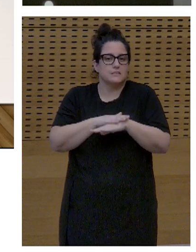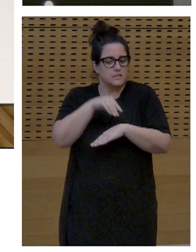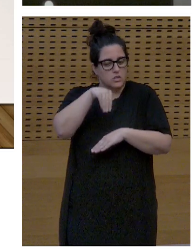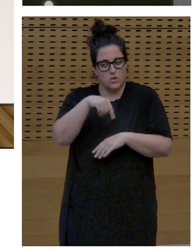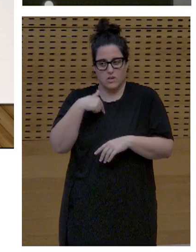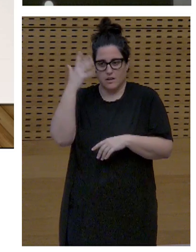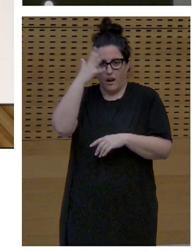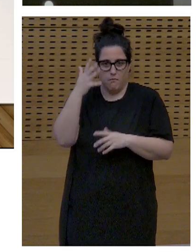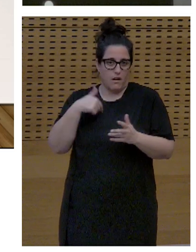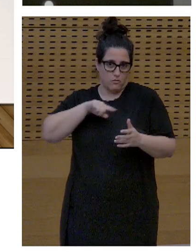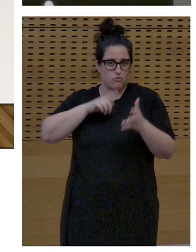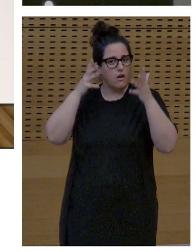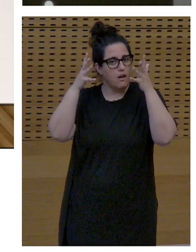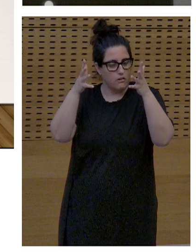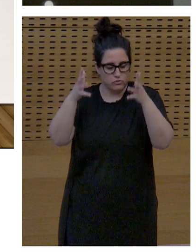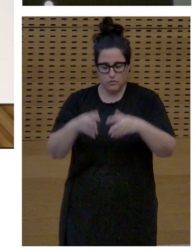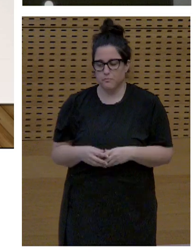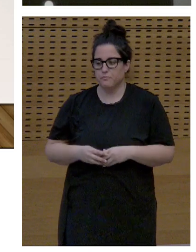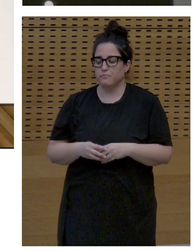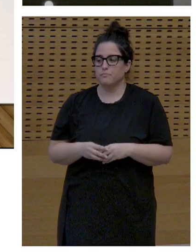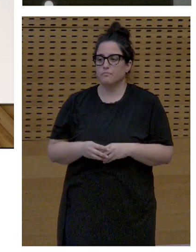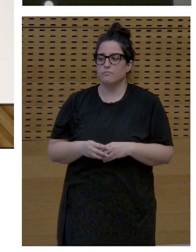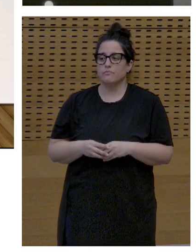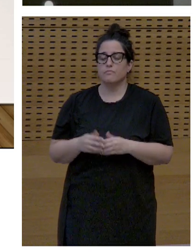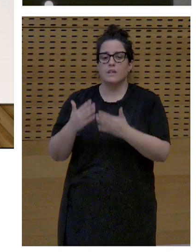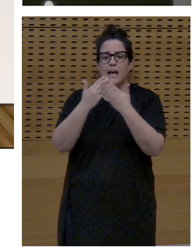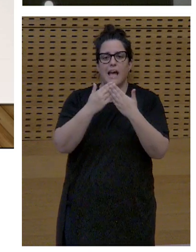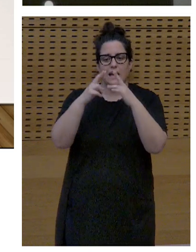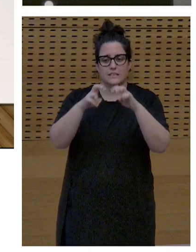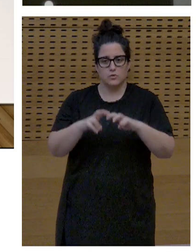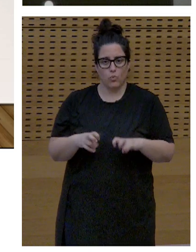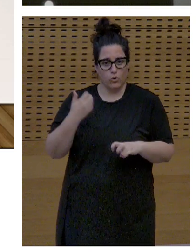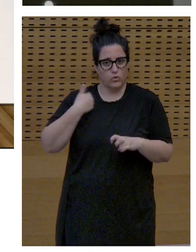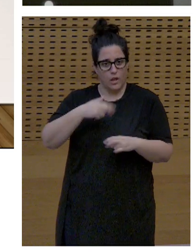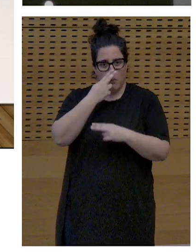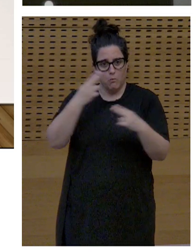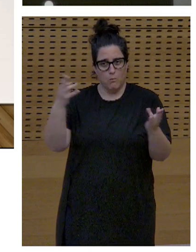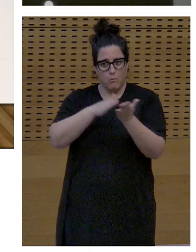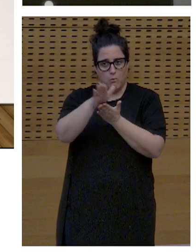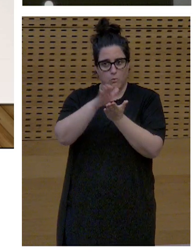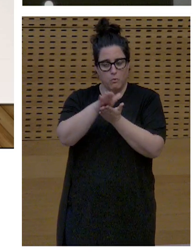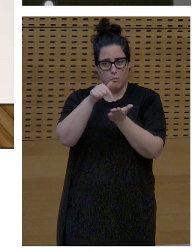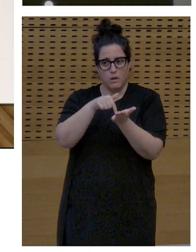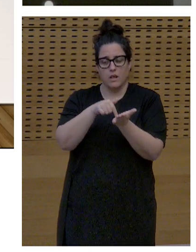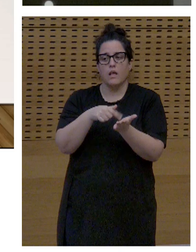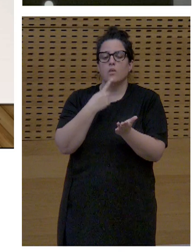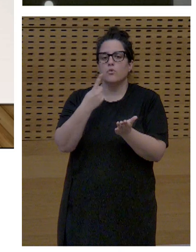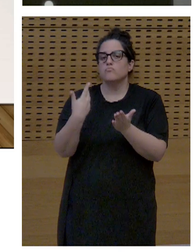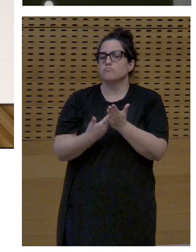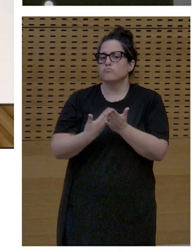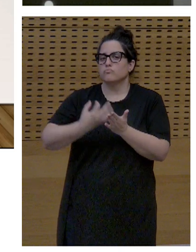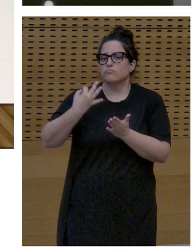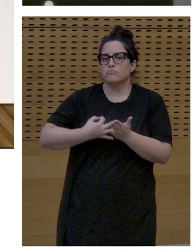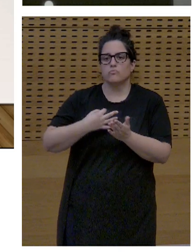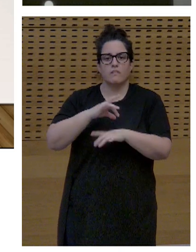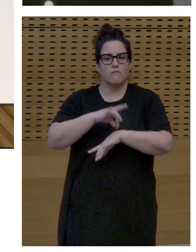Todo lo que voy a decir, en estudios que se han publicado, ha demostrado que la evolución de las enfermedades